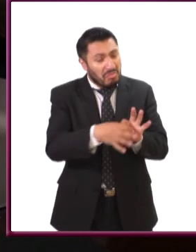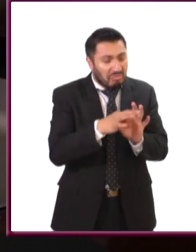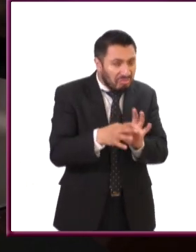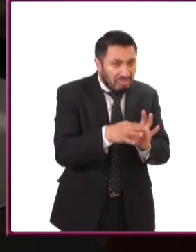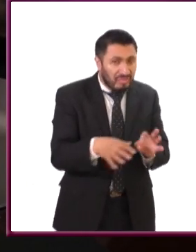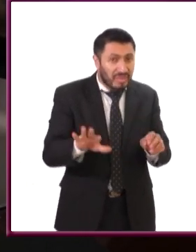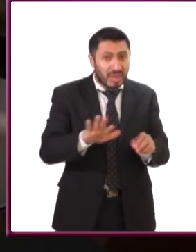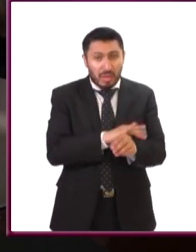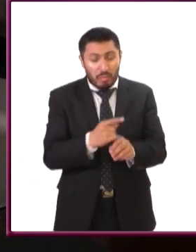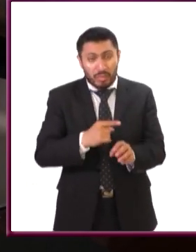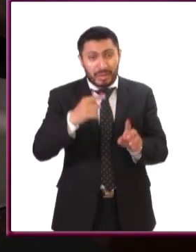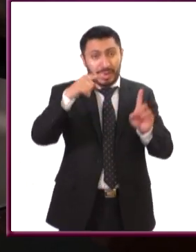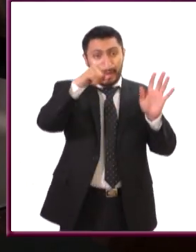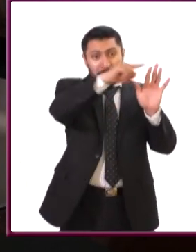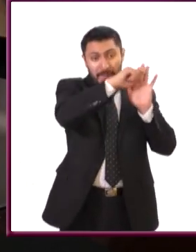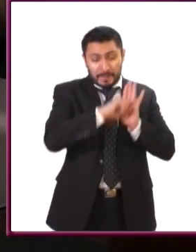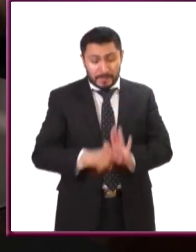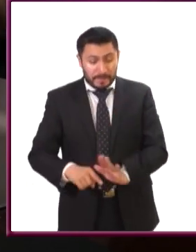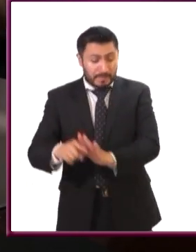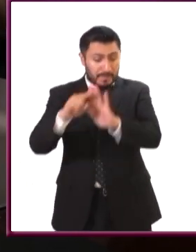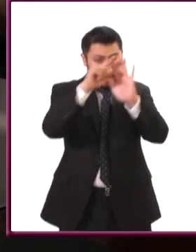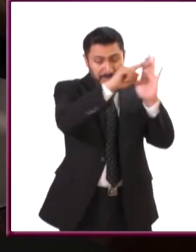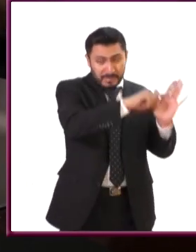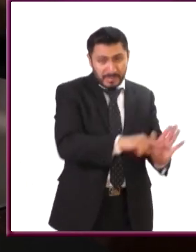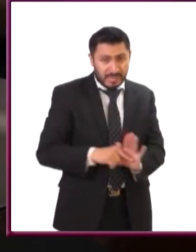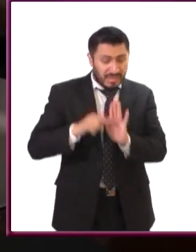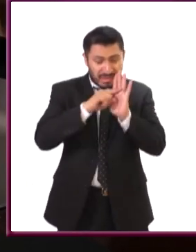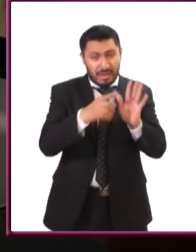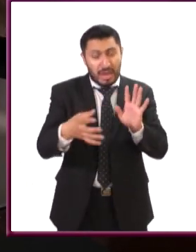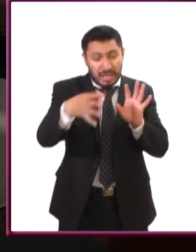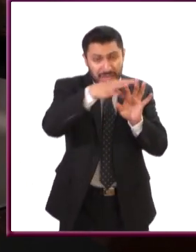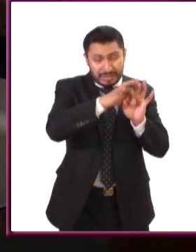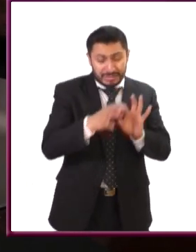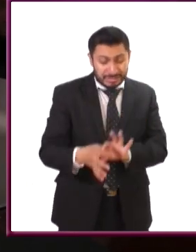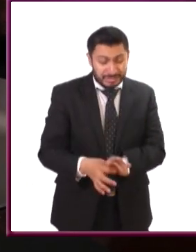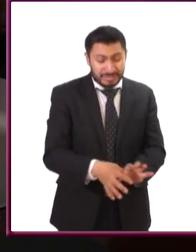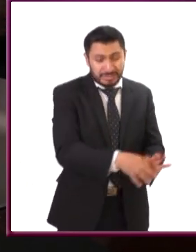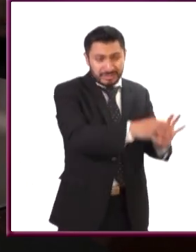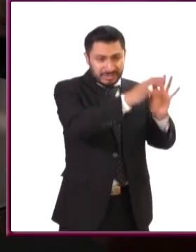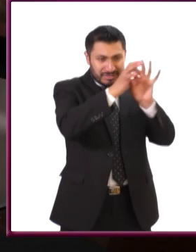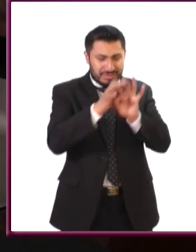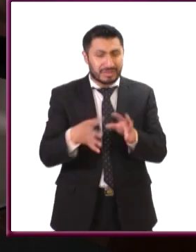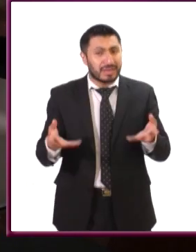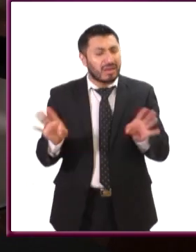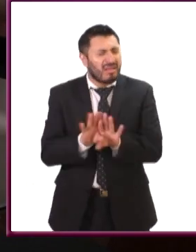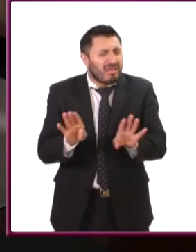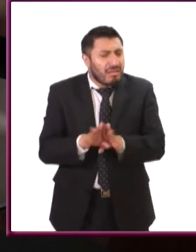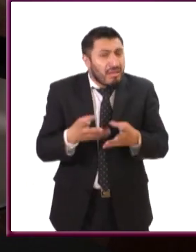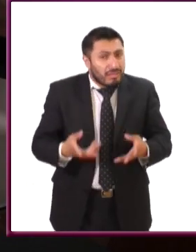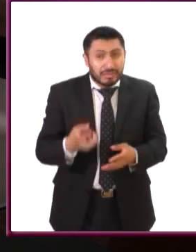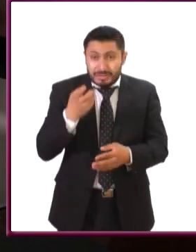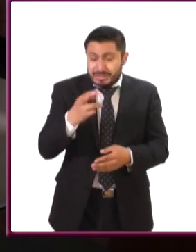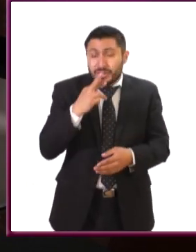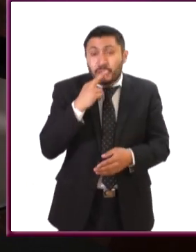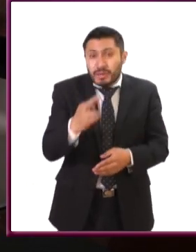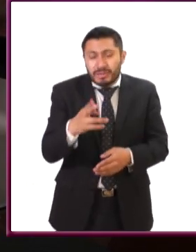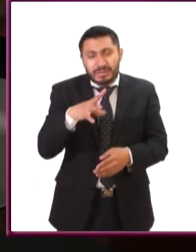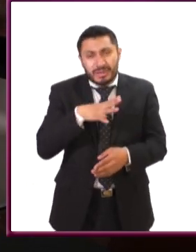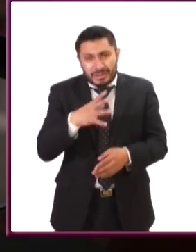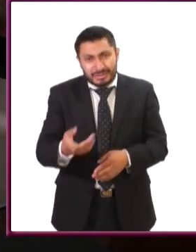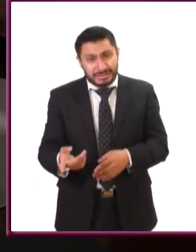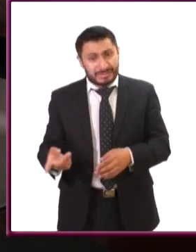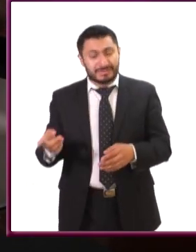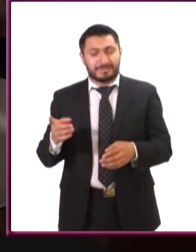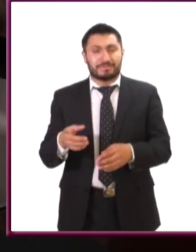unidos? Y también por qué los neutrones se quedan pegados allí, a los protones y entre los neutrones que no tienen carga. Entonces,